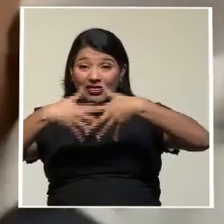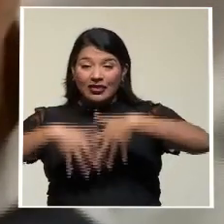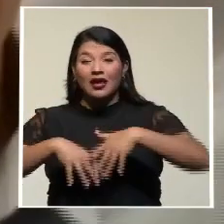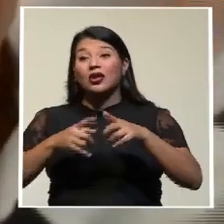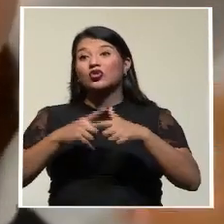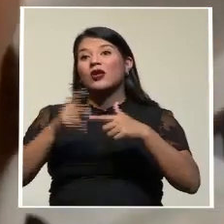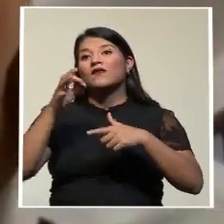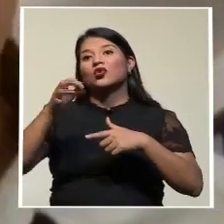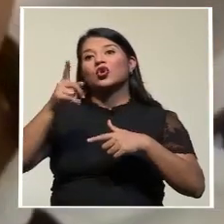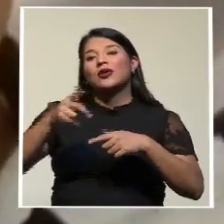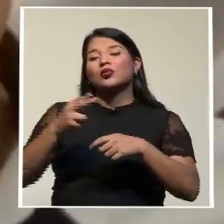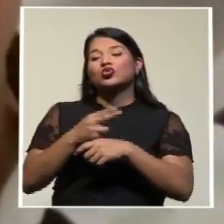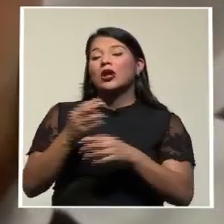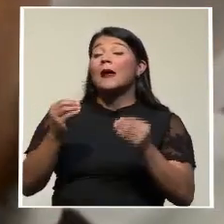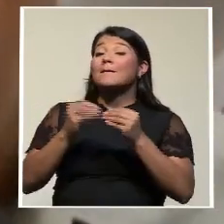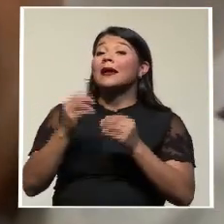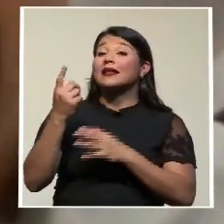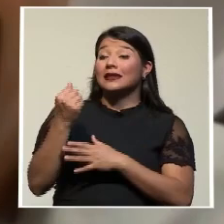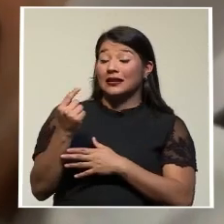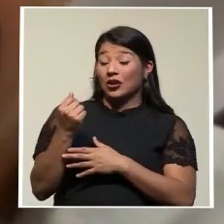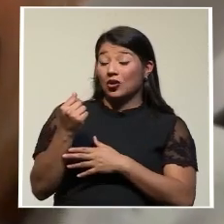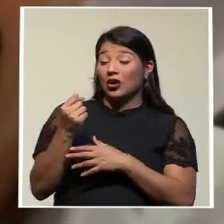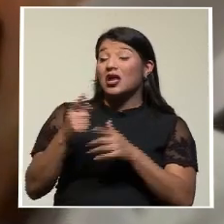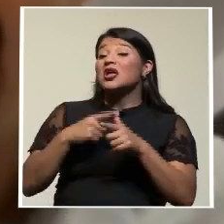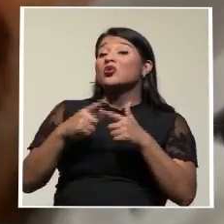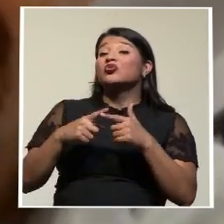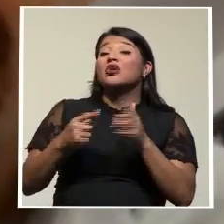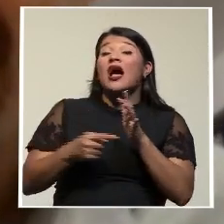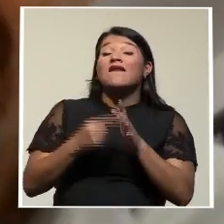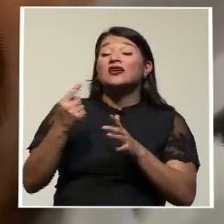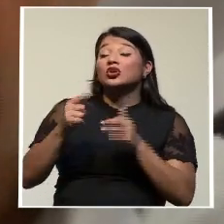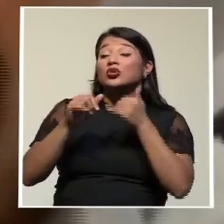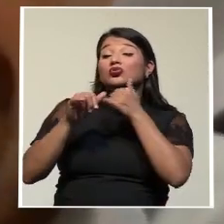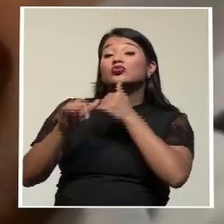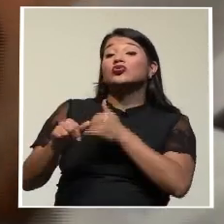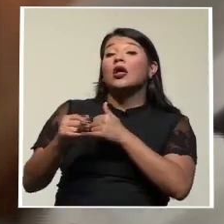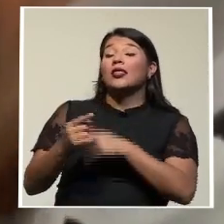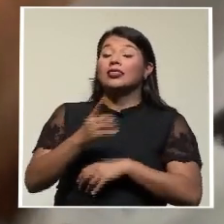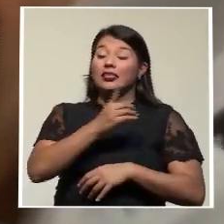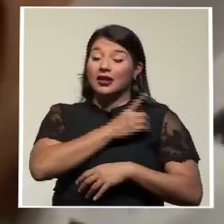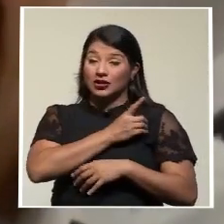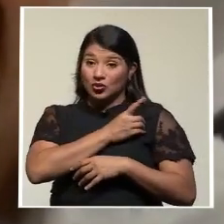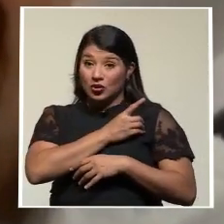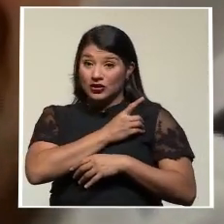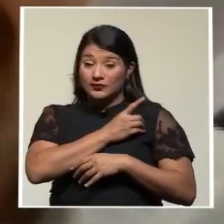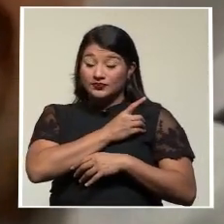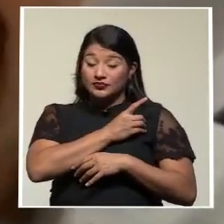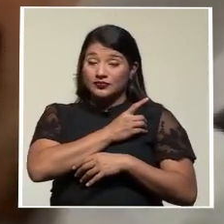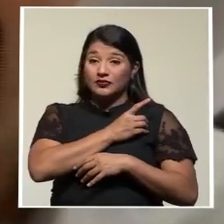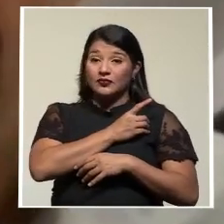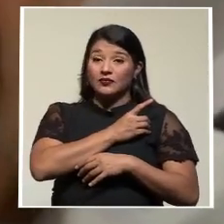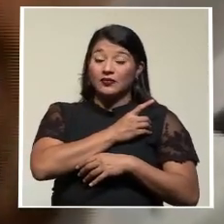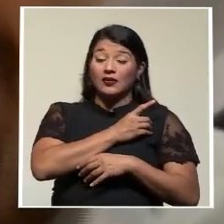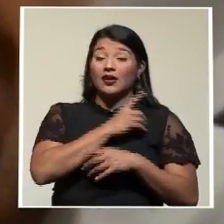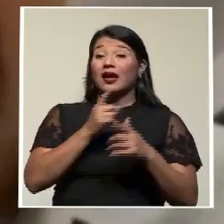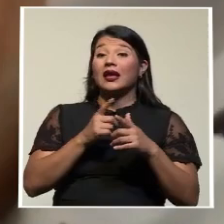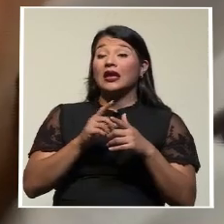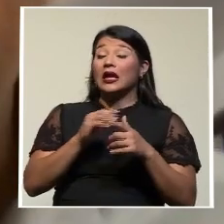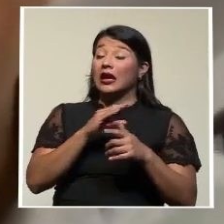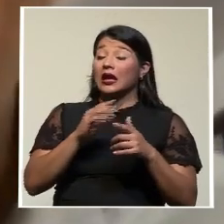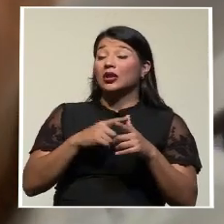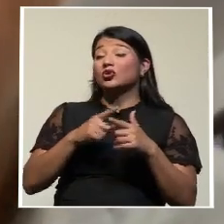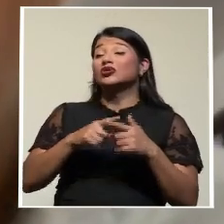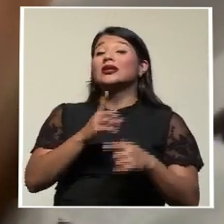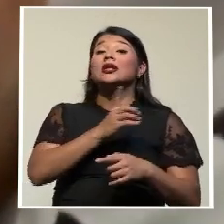mayor. Recientemente denunciamos una directriz que dictó el MEP donde prácticamente prohíbe a las juntas